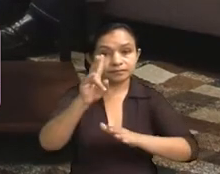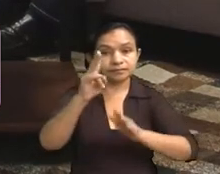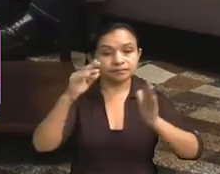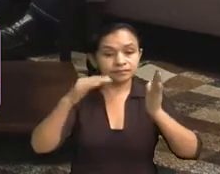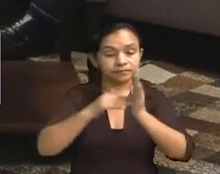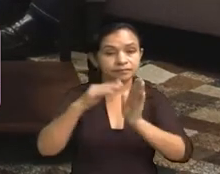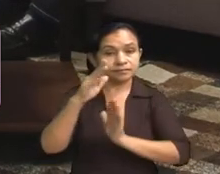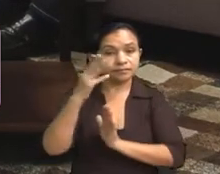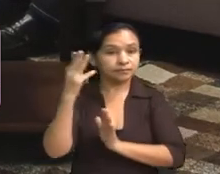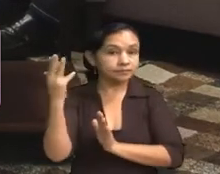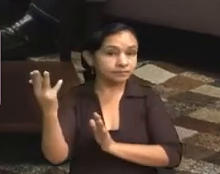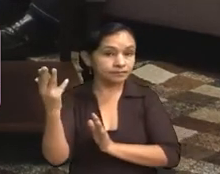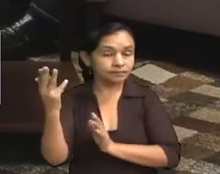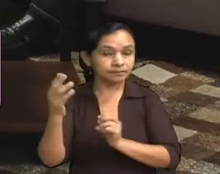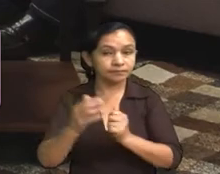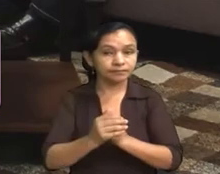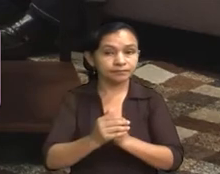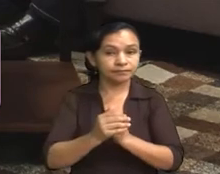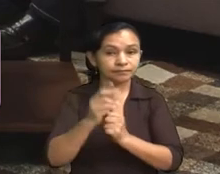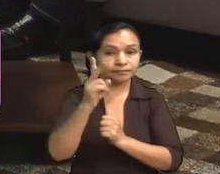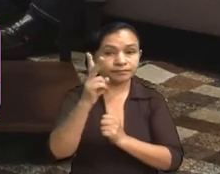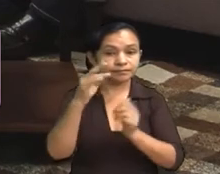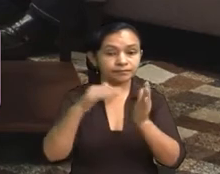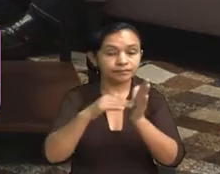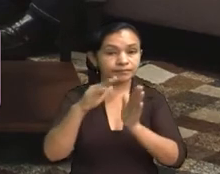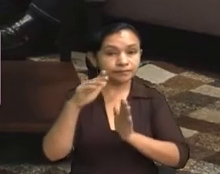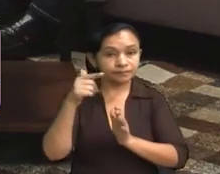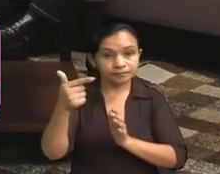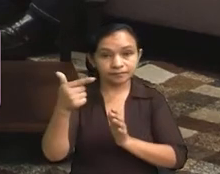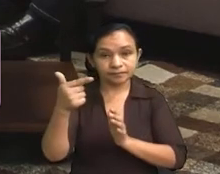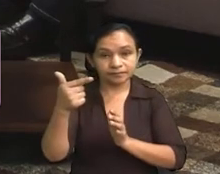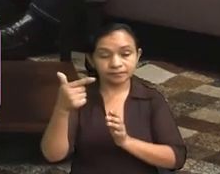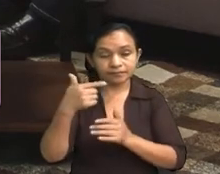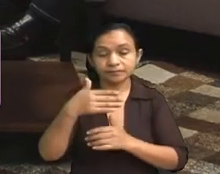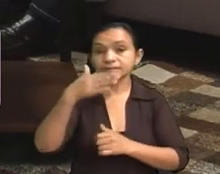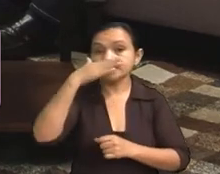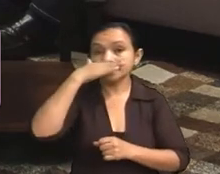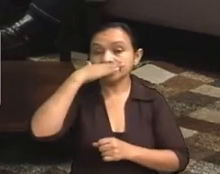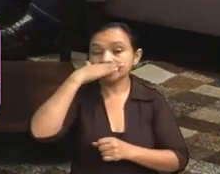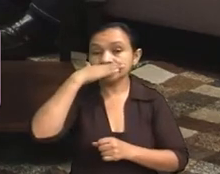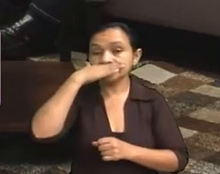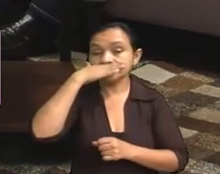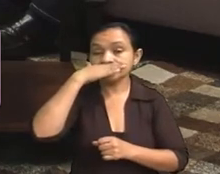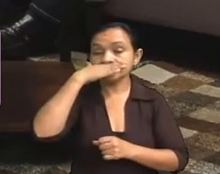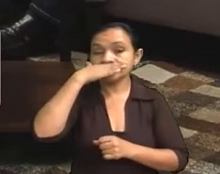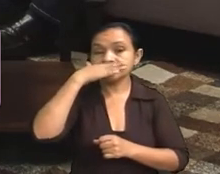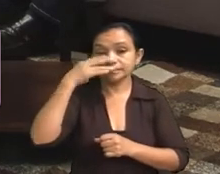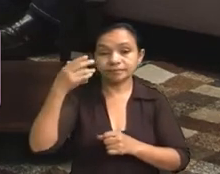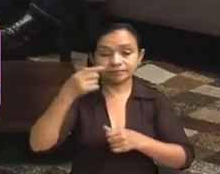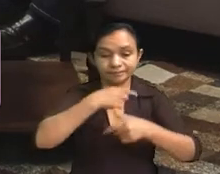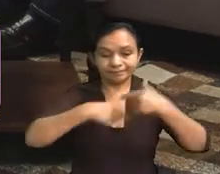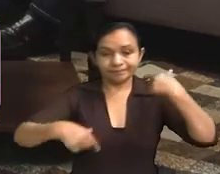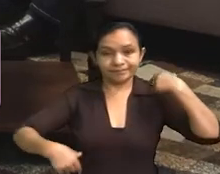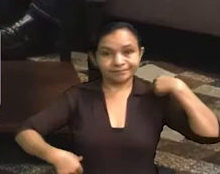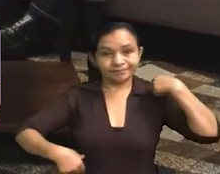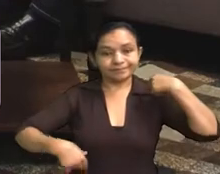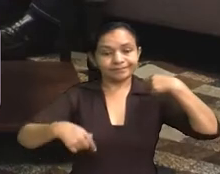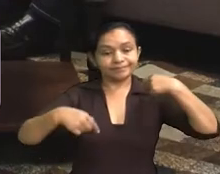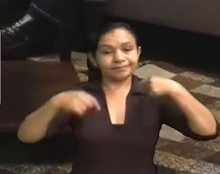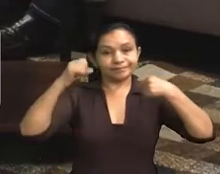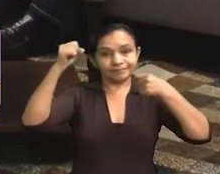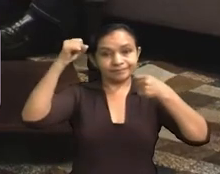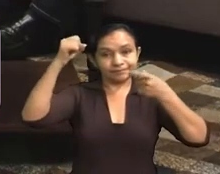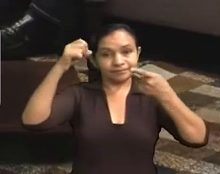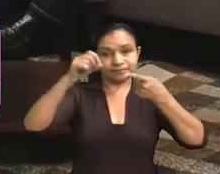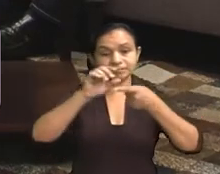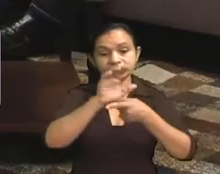2019. En el 2007, cuando el Frente Sandinista asumió el gobierno, 54